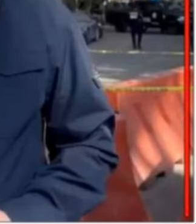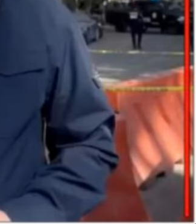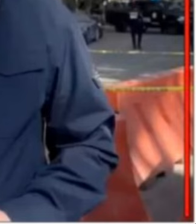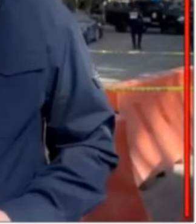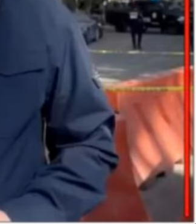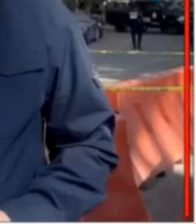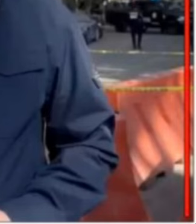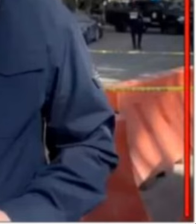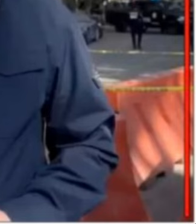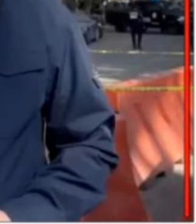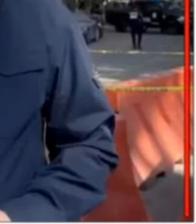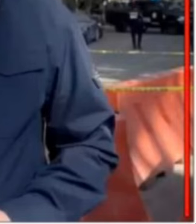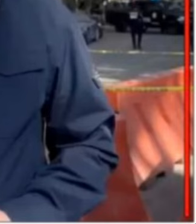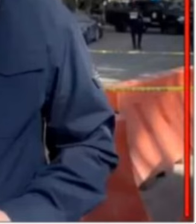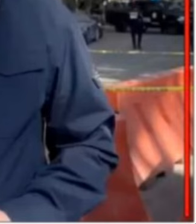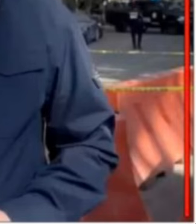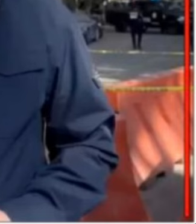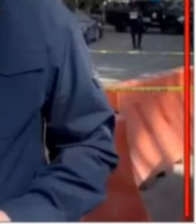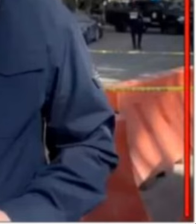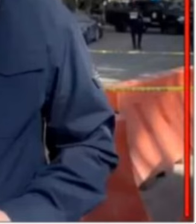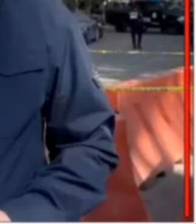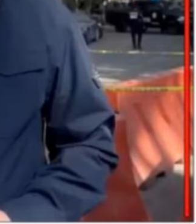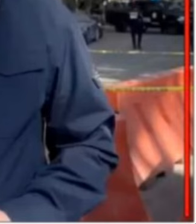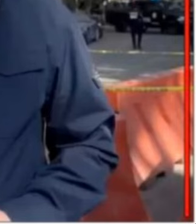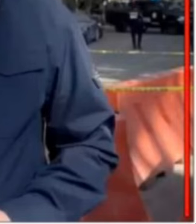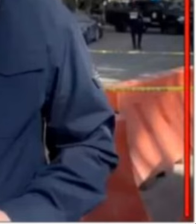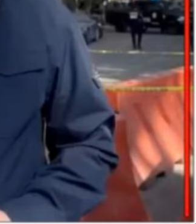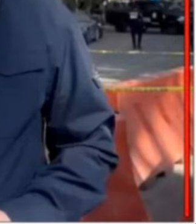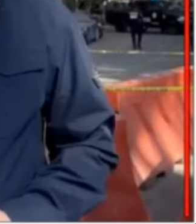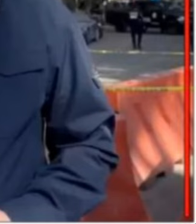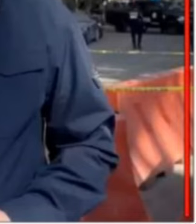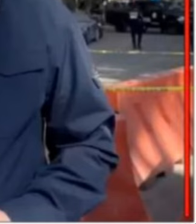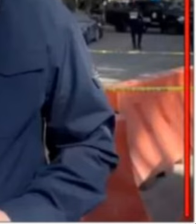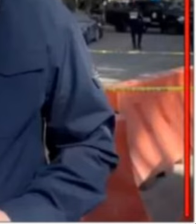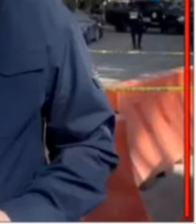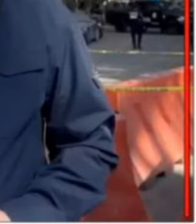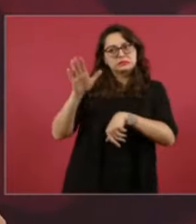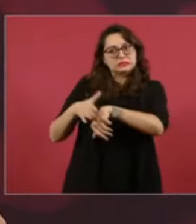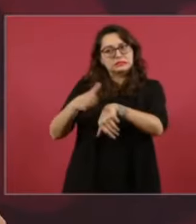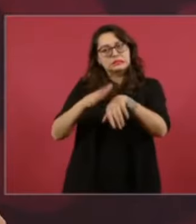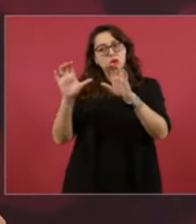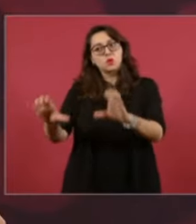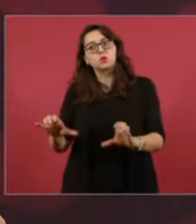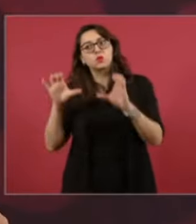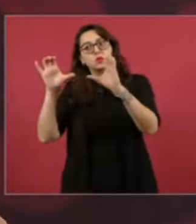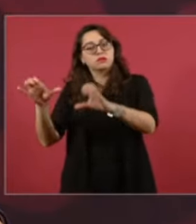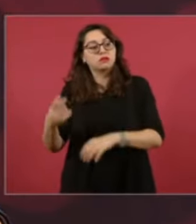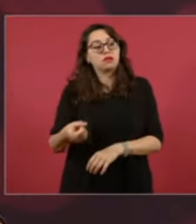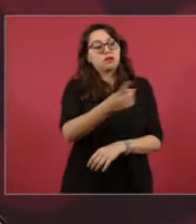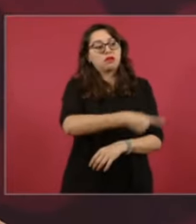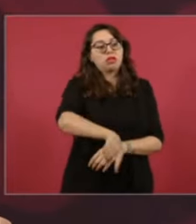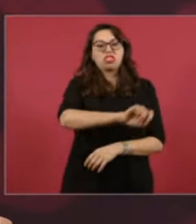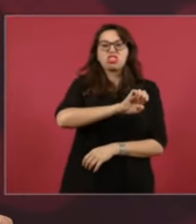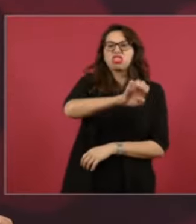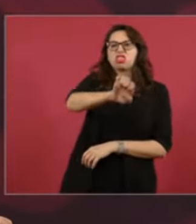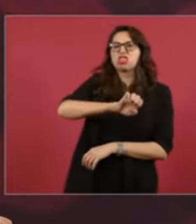viles, que sí lo hubieran deseado. Amigos y amigas, vamos a ir a la conferencia. Porque López